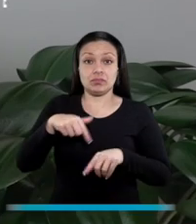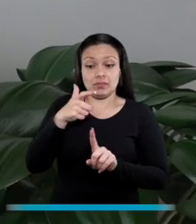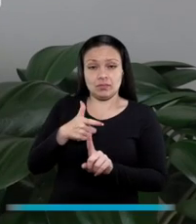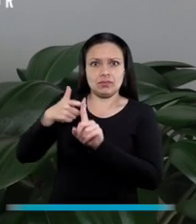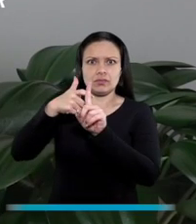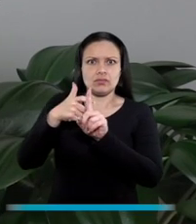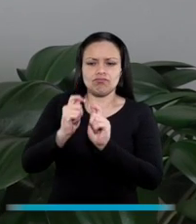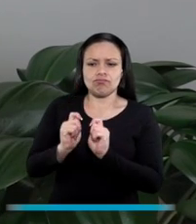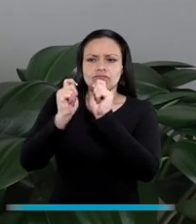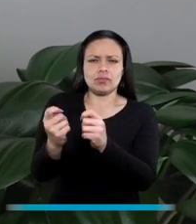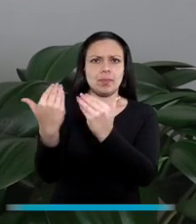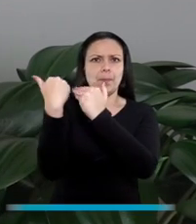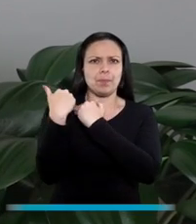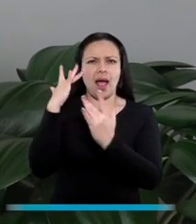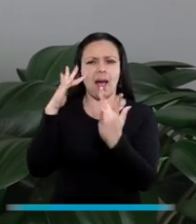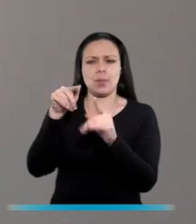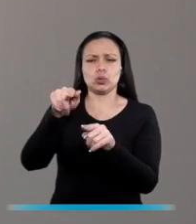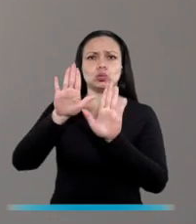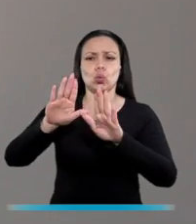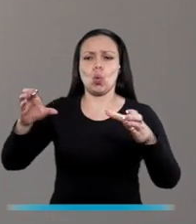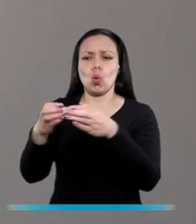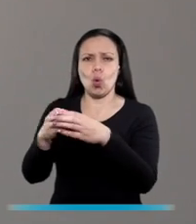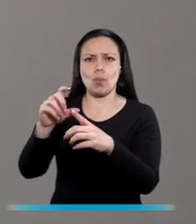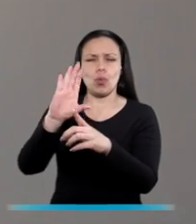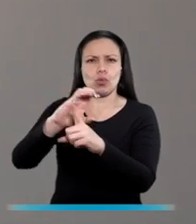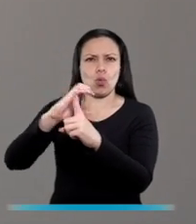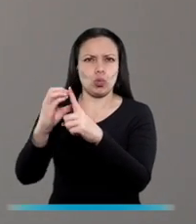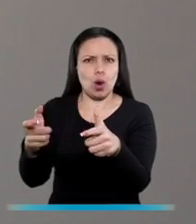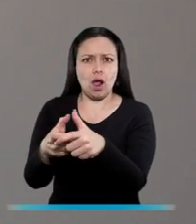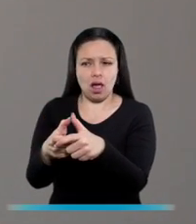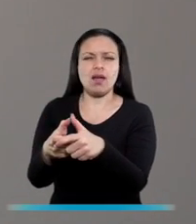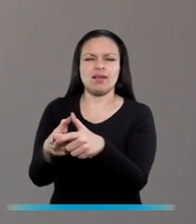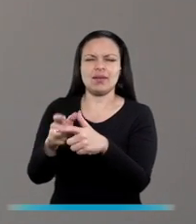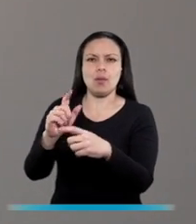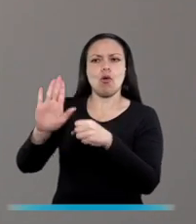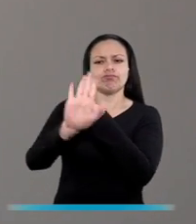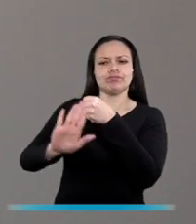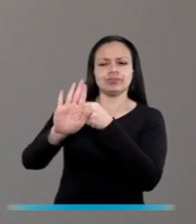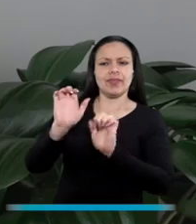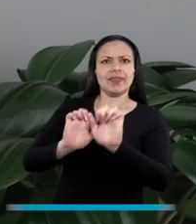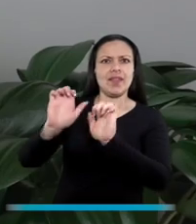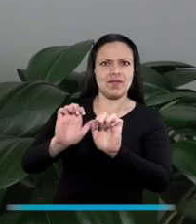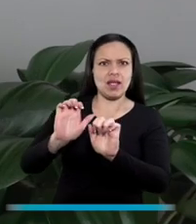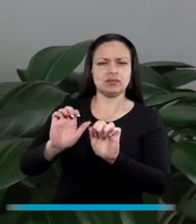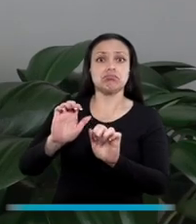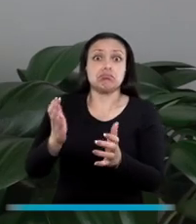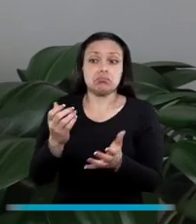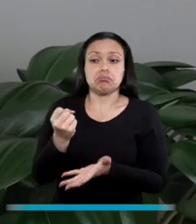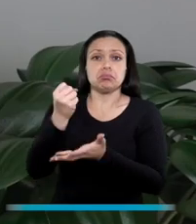La Procuraduría Delegada para Asuntos Étnicos es garante de la protección, promoción y defensa de los derechos sociales,